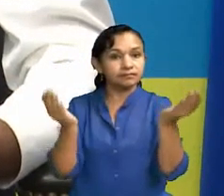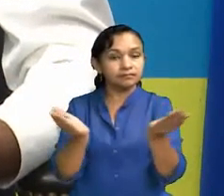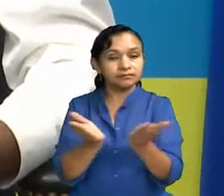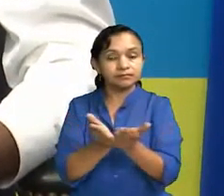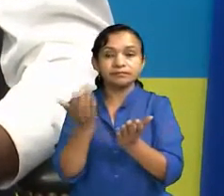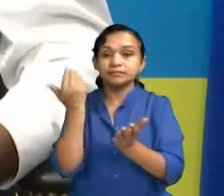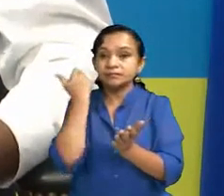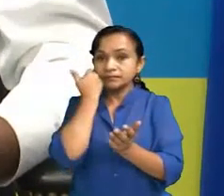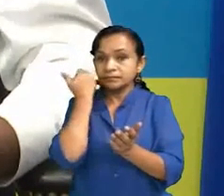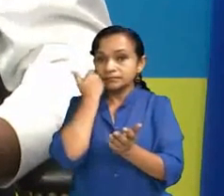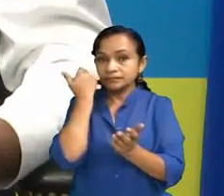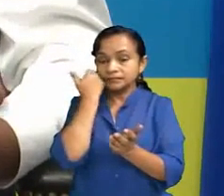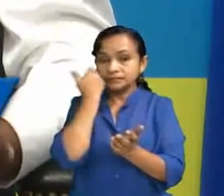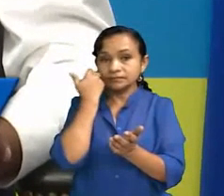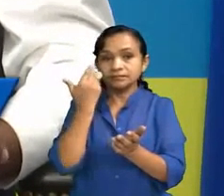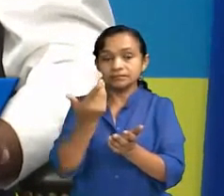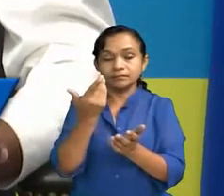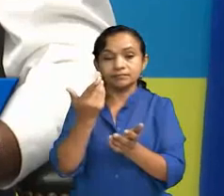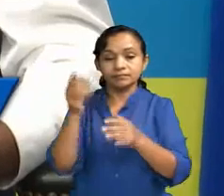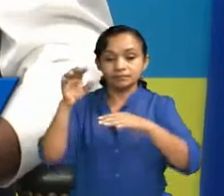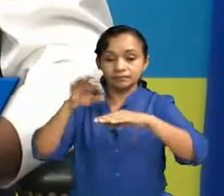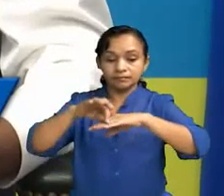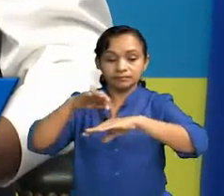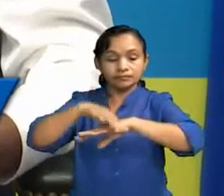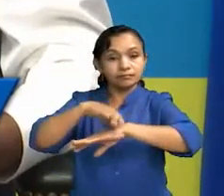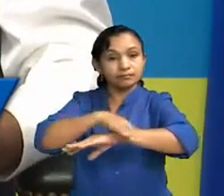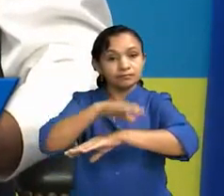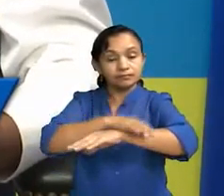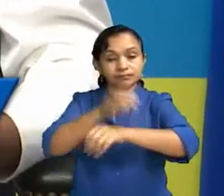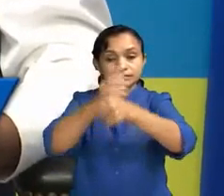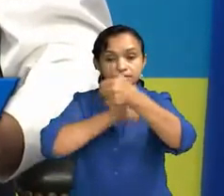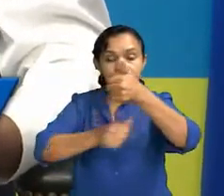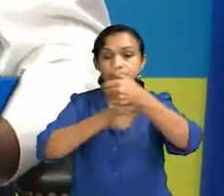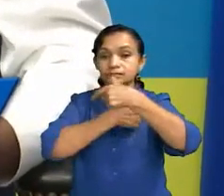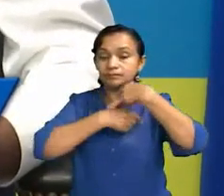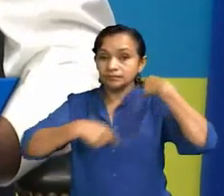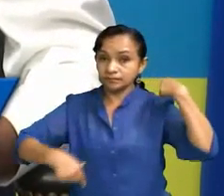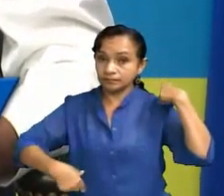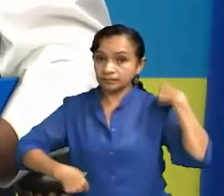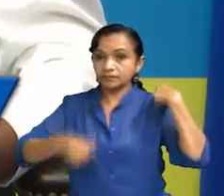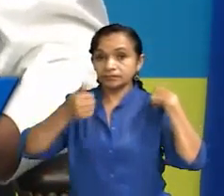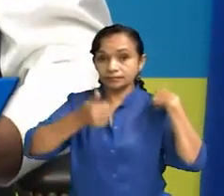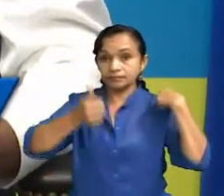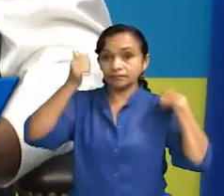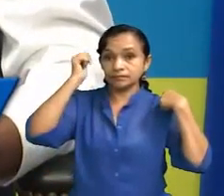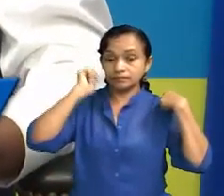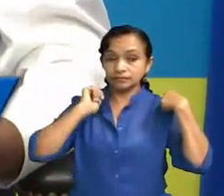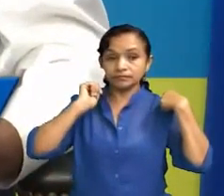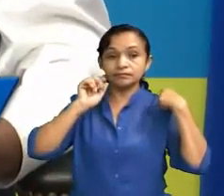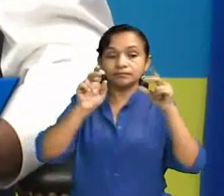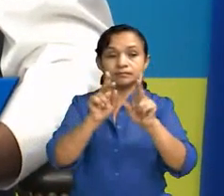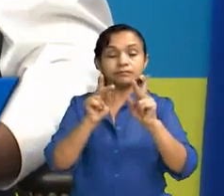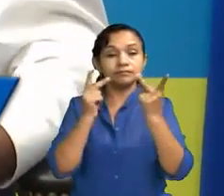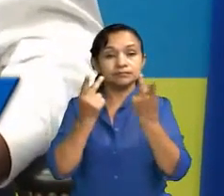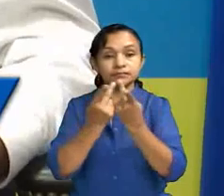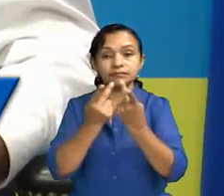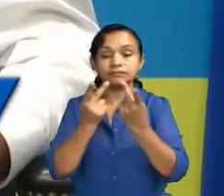esta enfermedad y la vicepresidenta de la República, la compañera Rosario Murillo, el día de ayer en su comunicación con el pueblo de